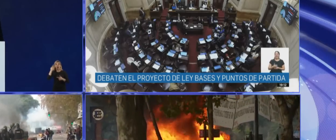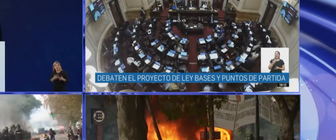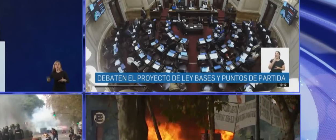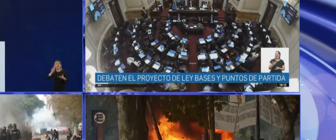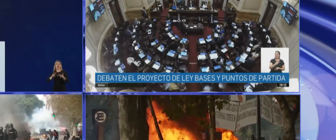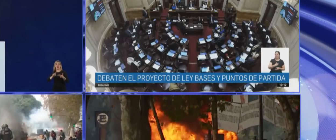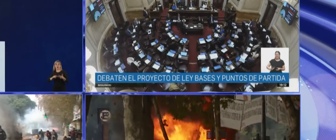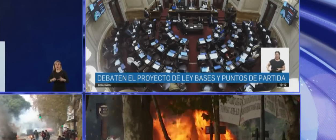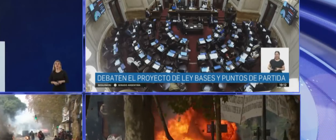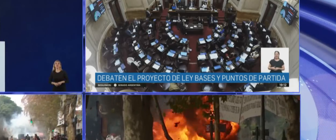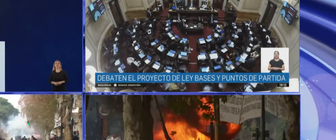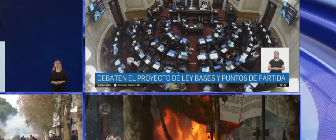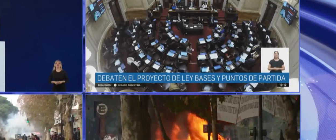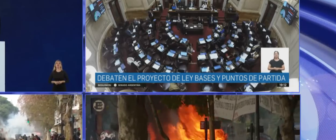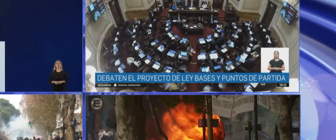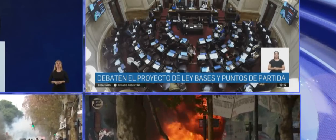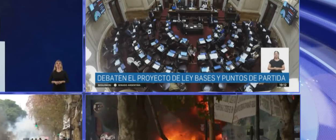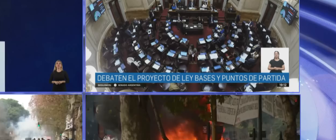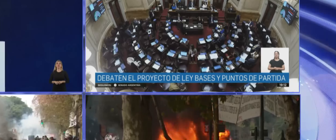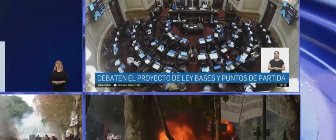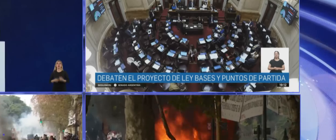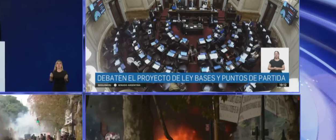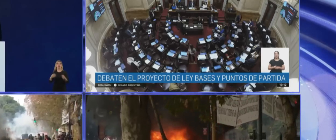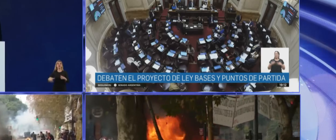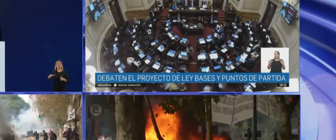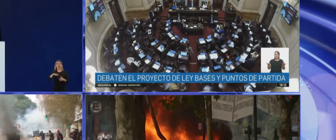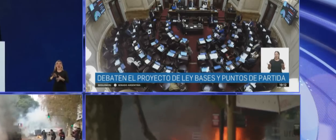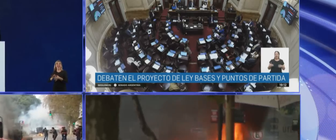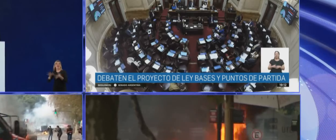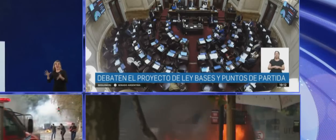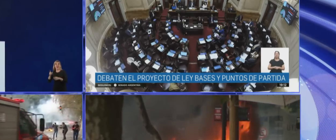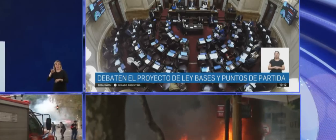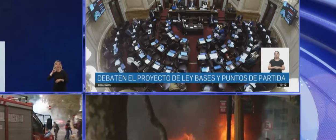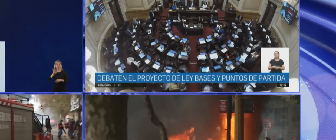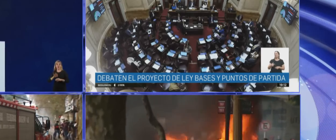hizo a partir del impulso de las zonas liberadas al mercado.